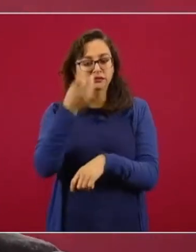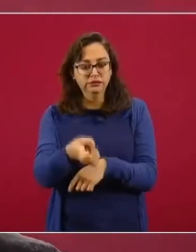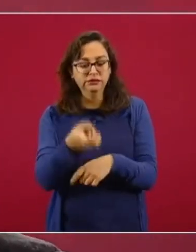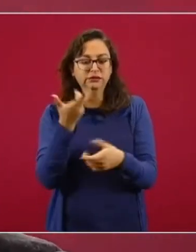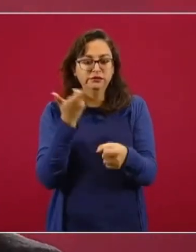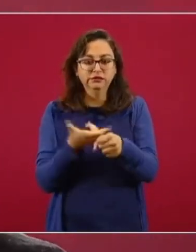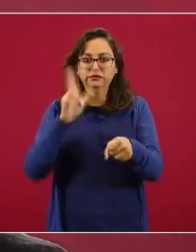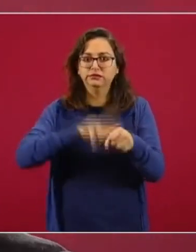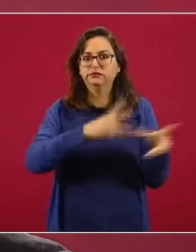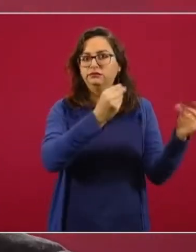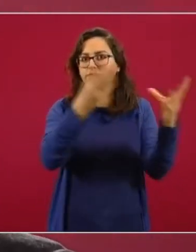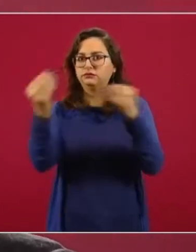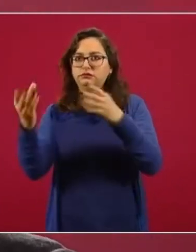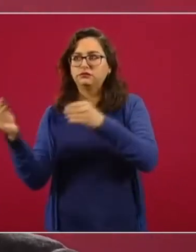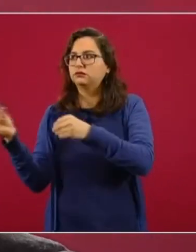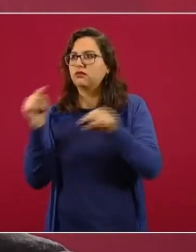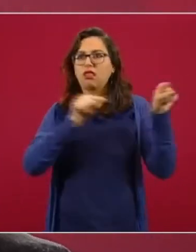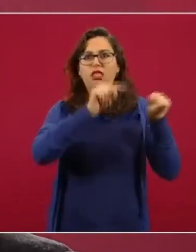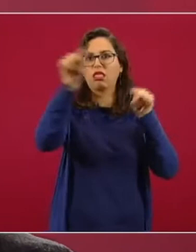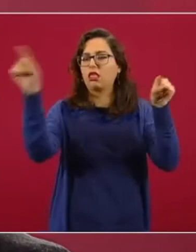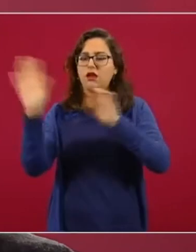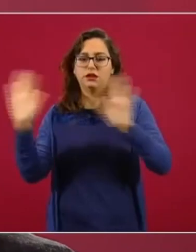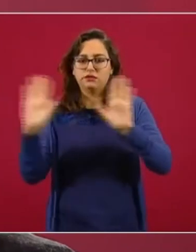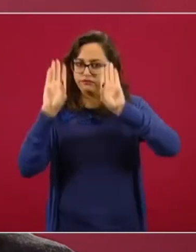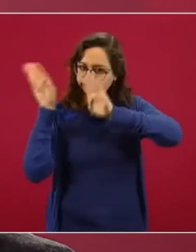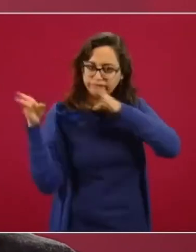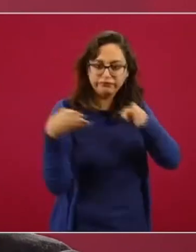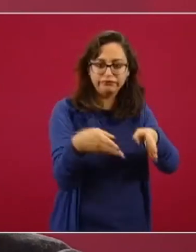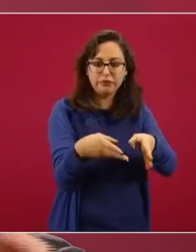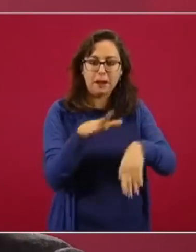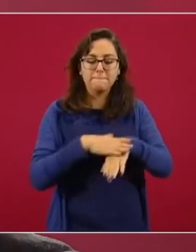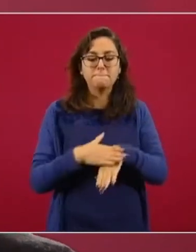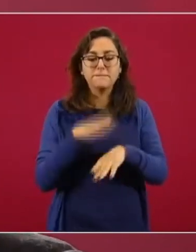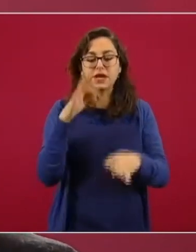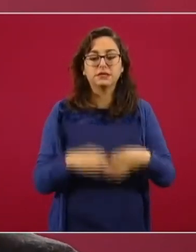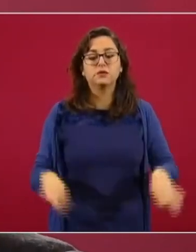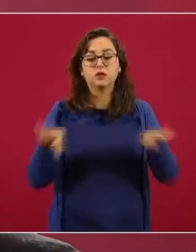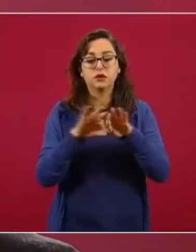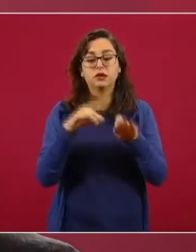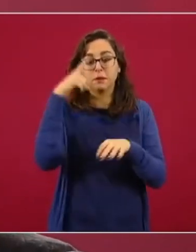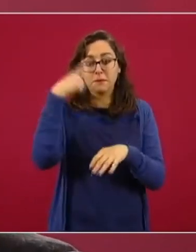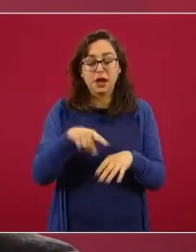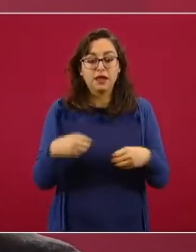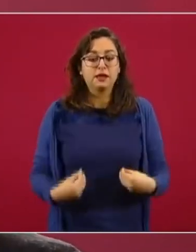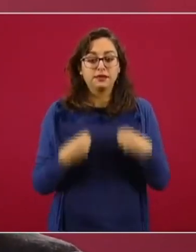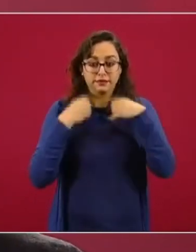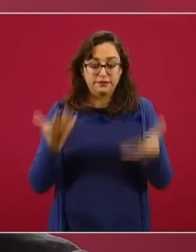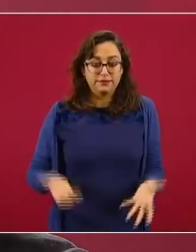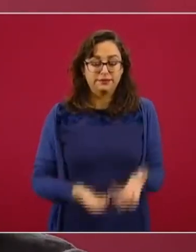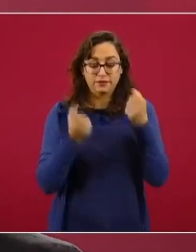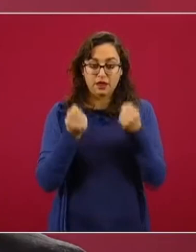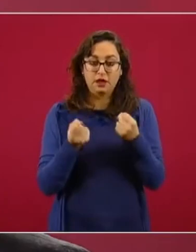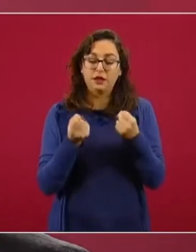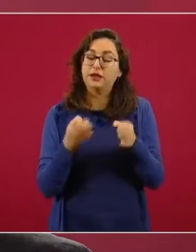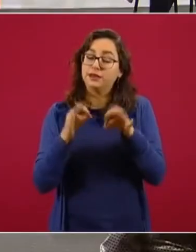es lo más oportuno para salvar vidas. Pero dependemos de la colaboración de la población y le